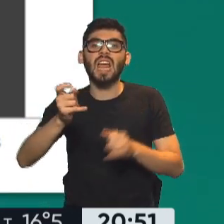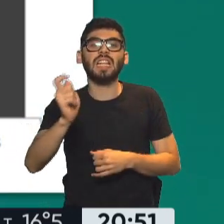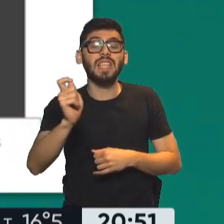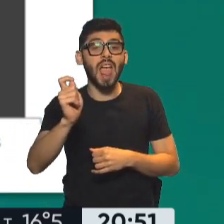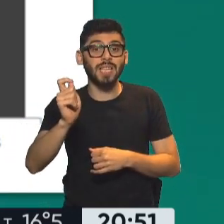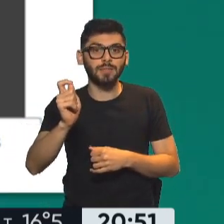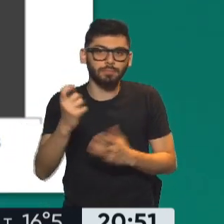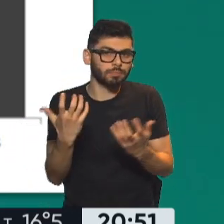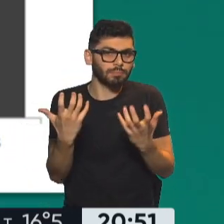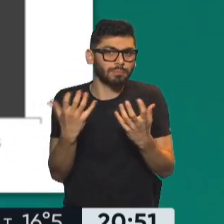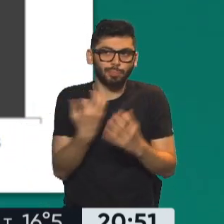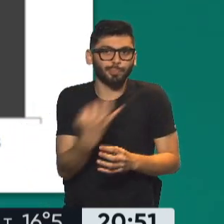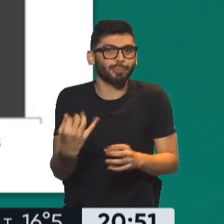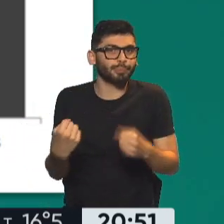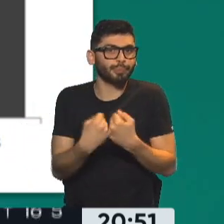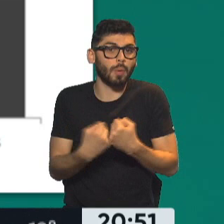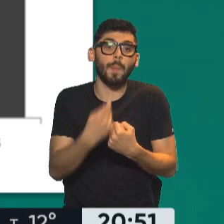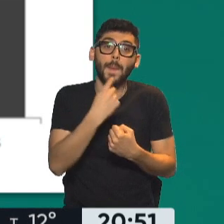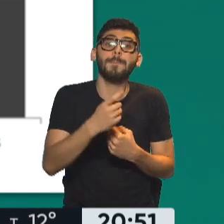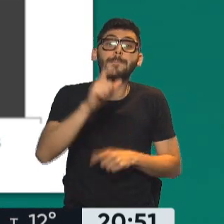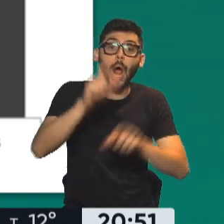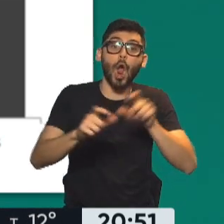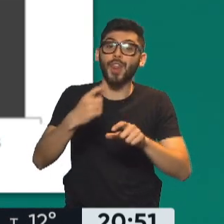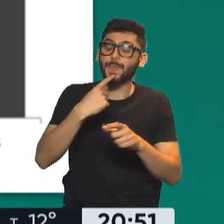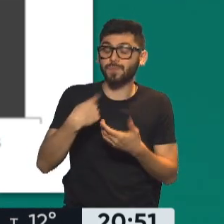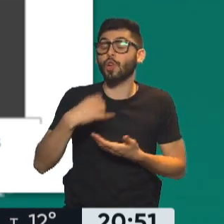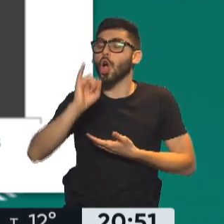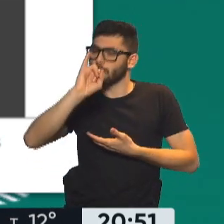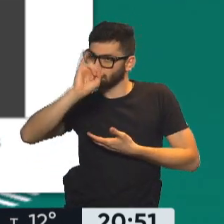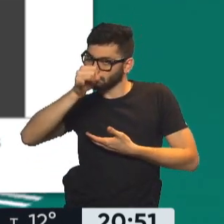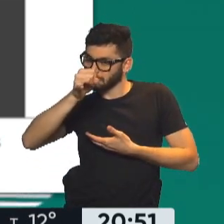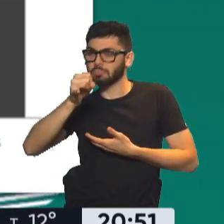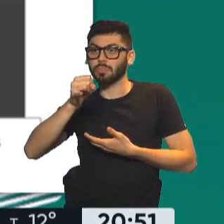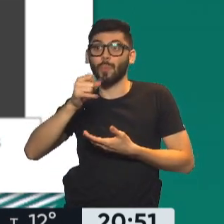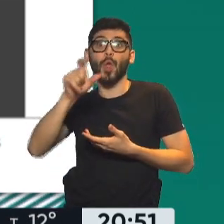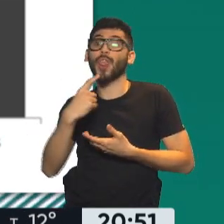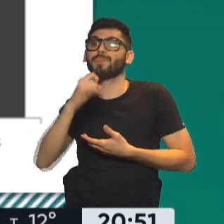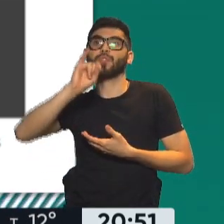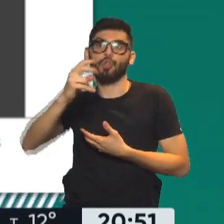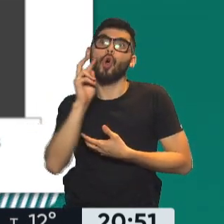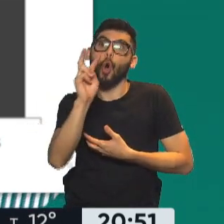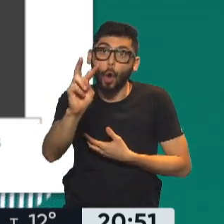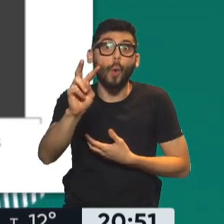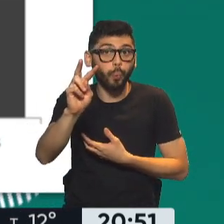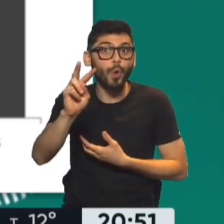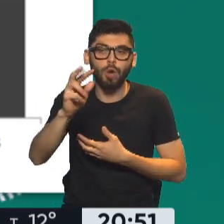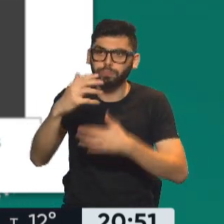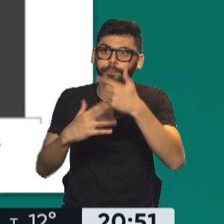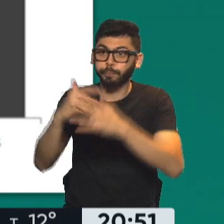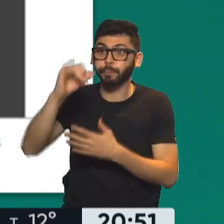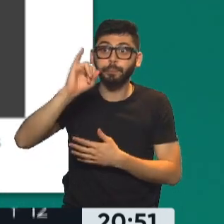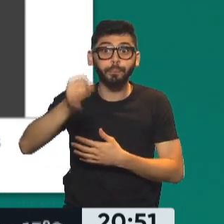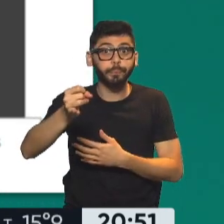cruzamos los datos de los que dicen sí, veo que se está realizando obra pública, con lo que votaron en la